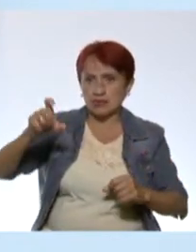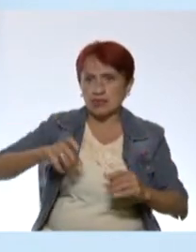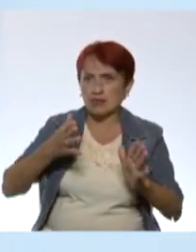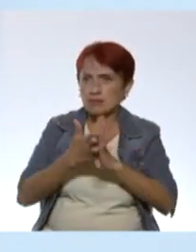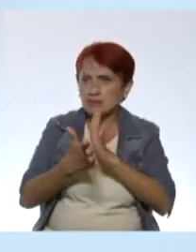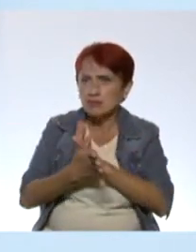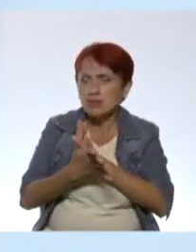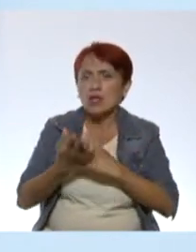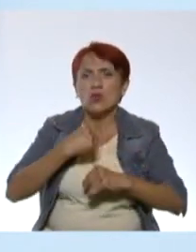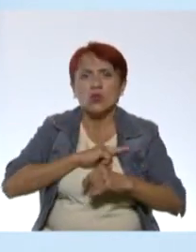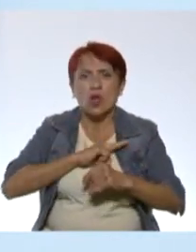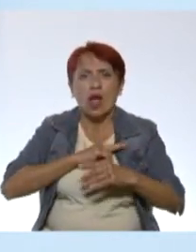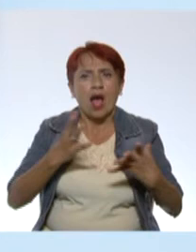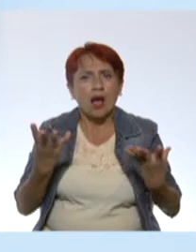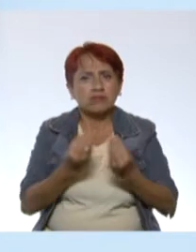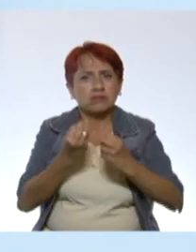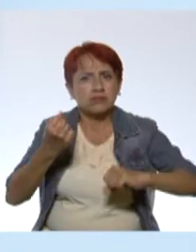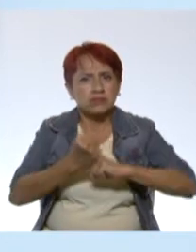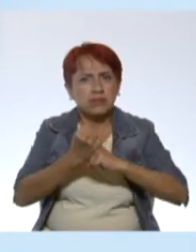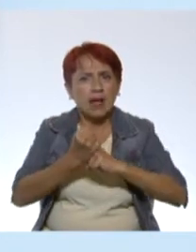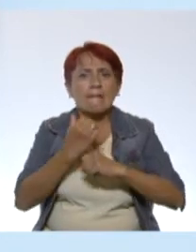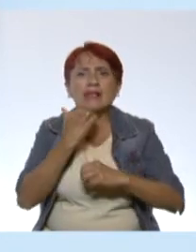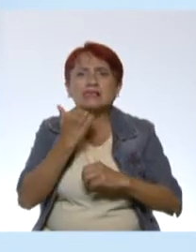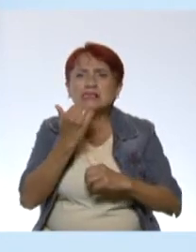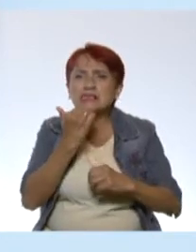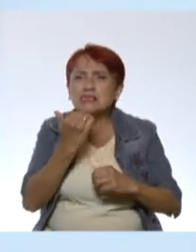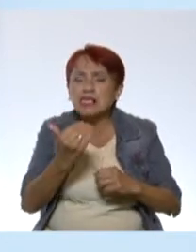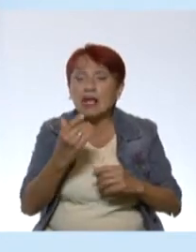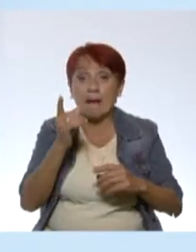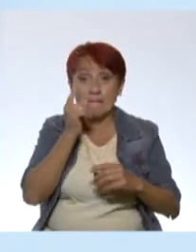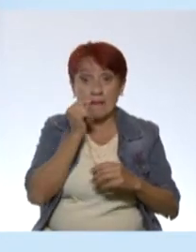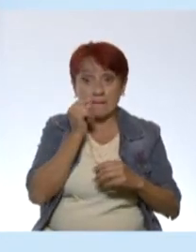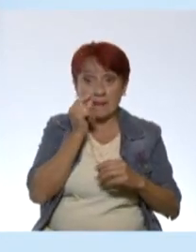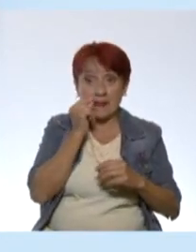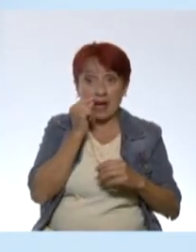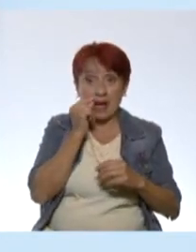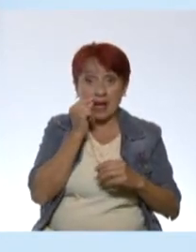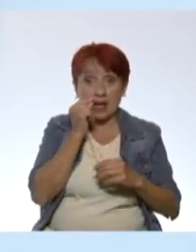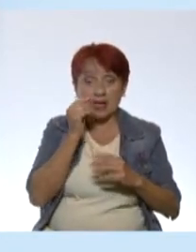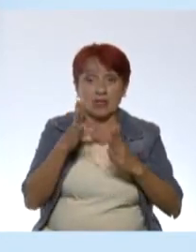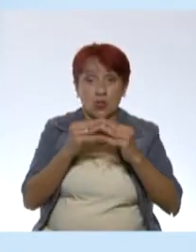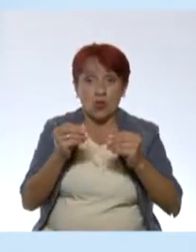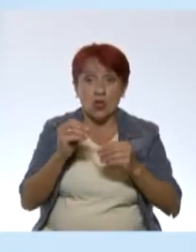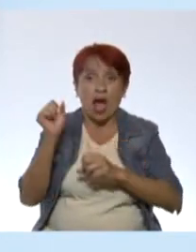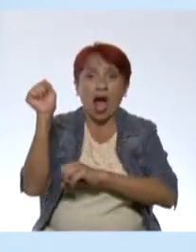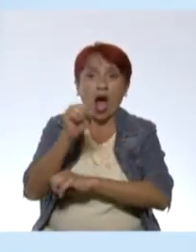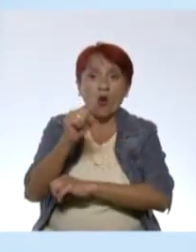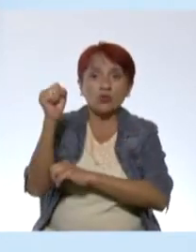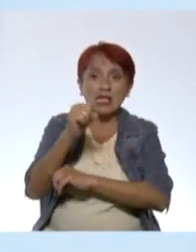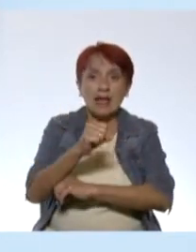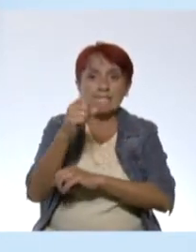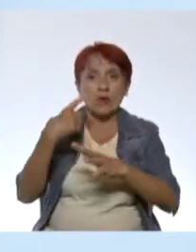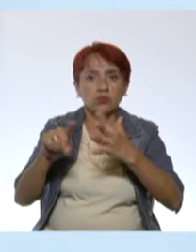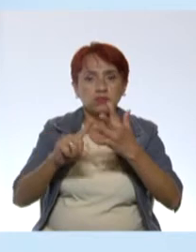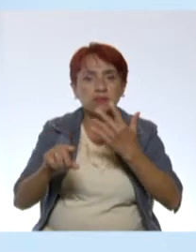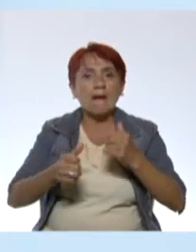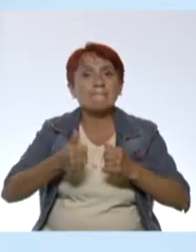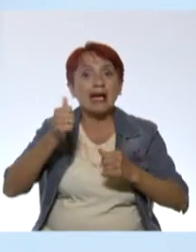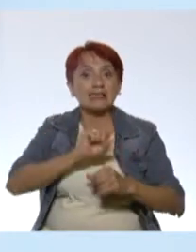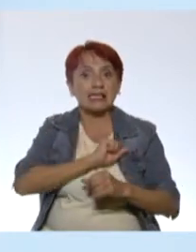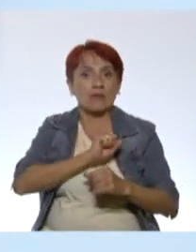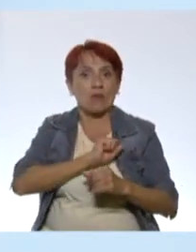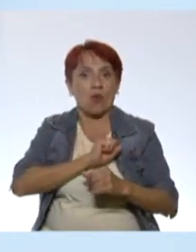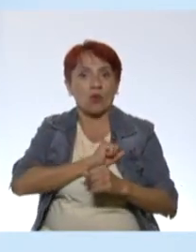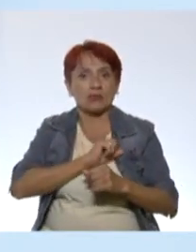requieren que nosotros les acompañemos un poco más de cerca, pero los padres de los jóvenes con la condición de autismo suelen tener quizás